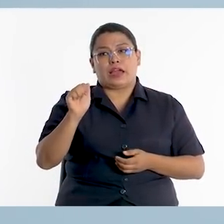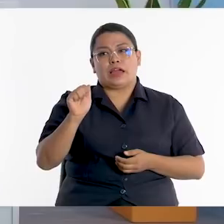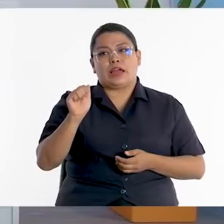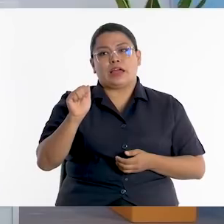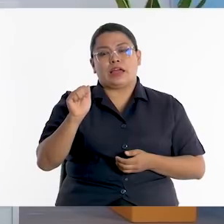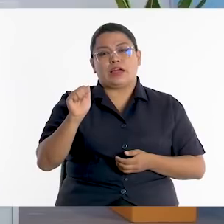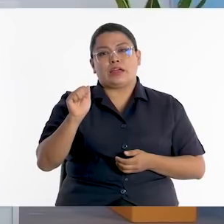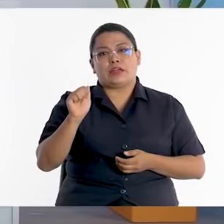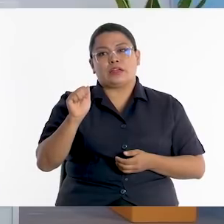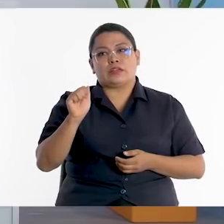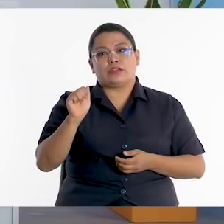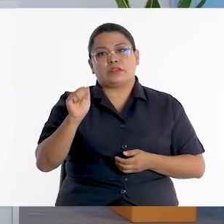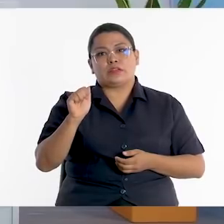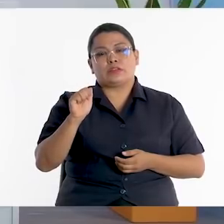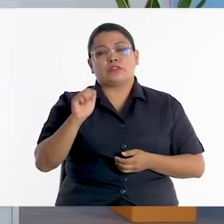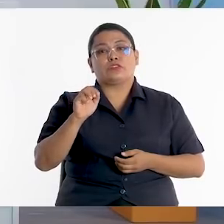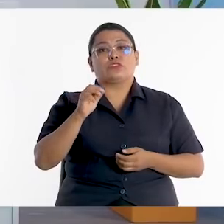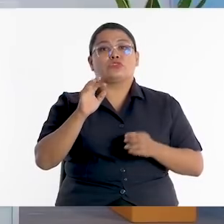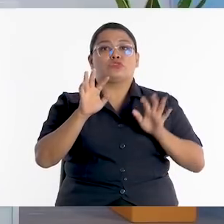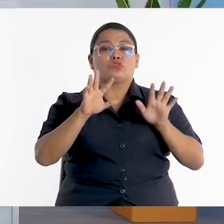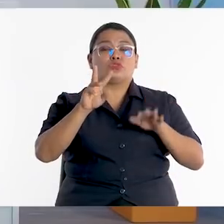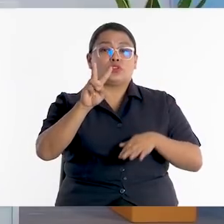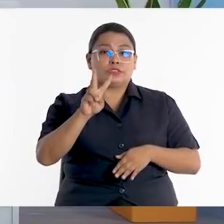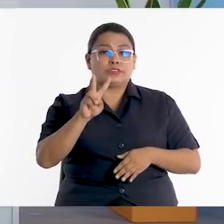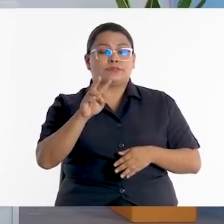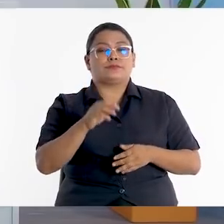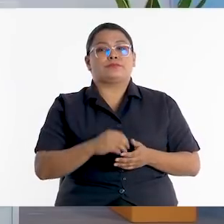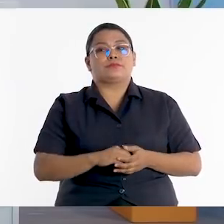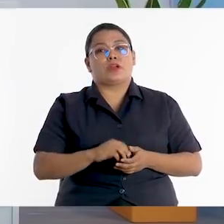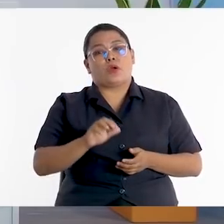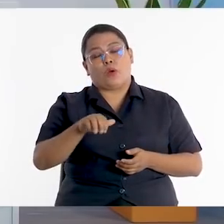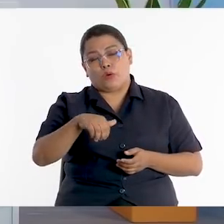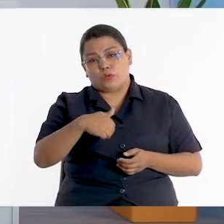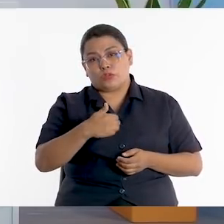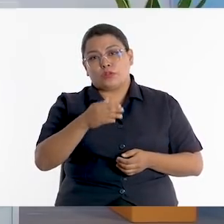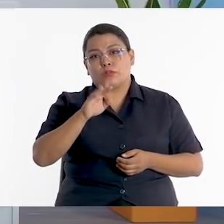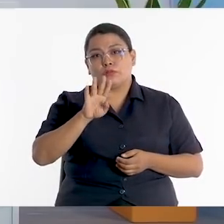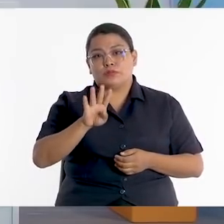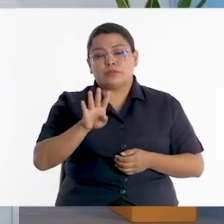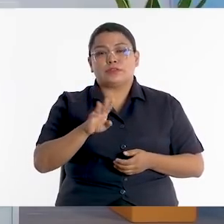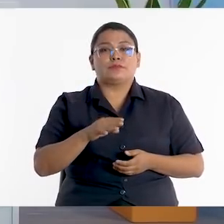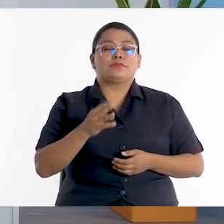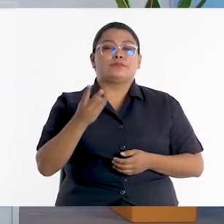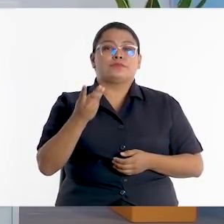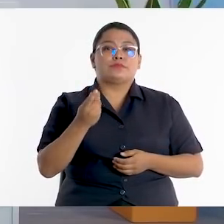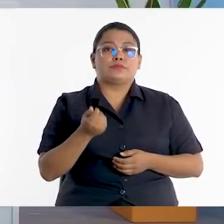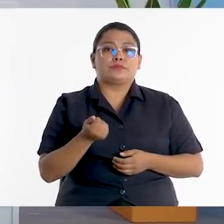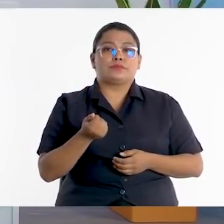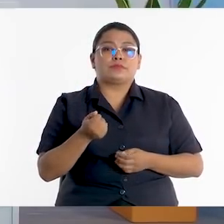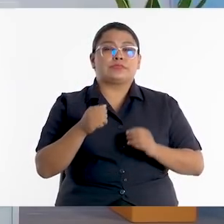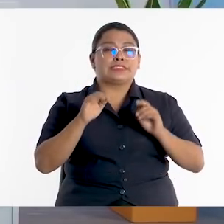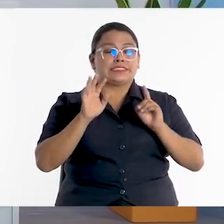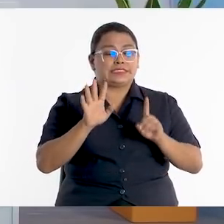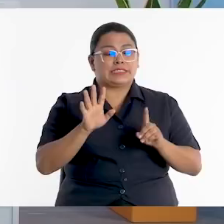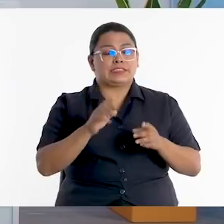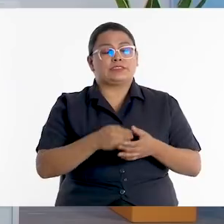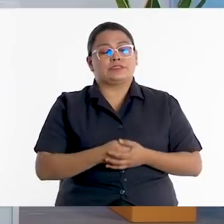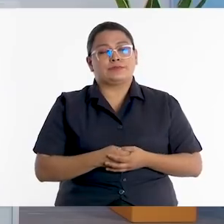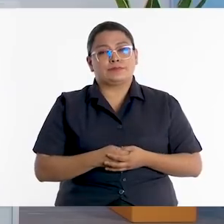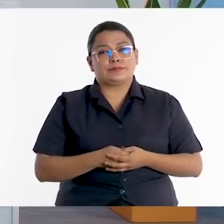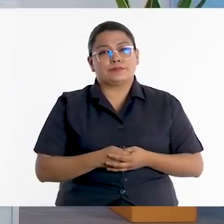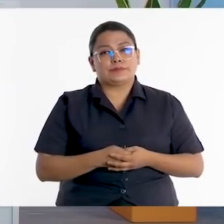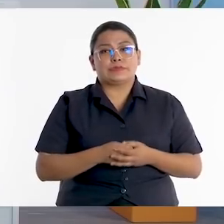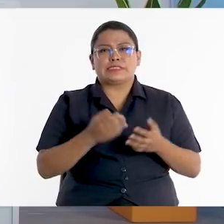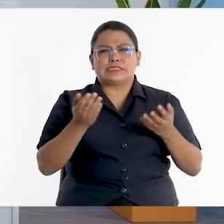se le corresponden 12 unidades. Y tenemos la cantidad B a la cual se le corresponden 6 unidades.